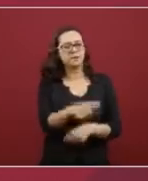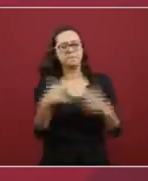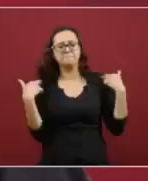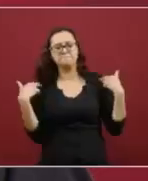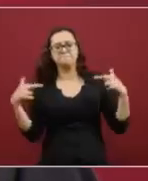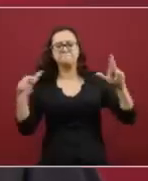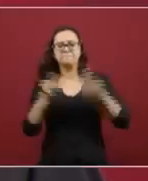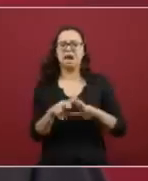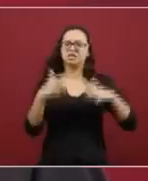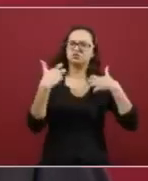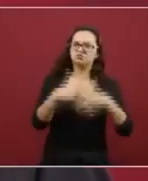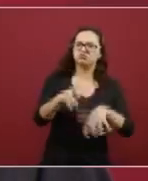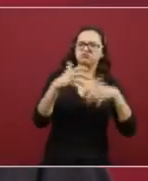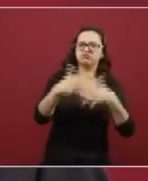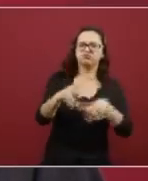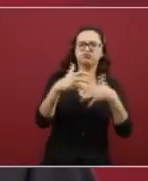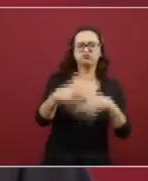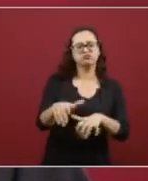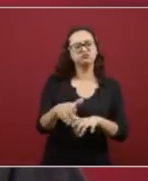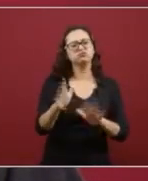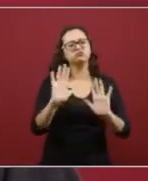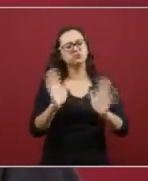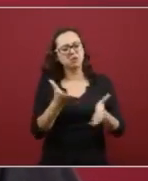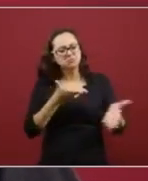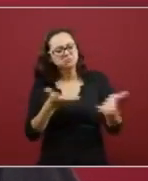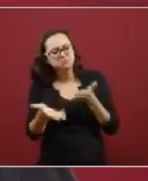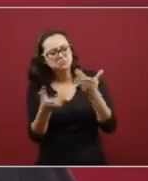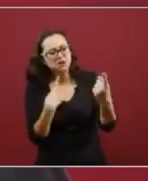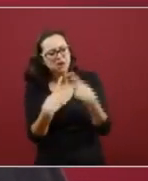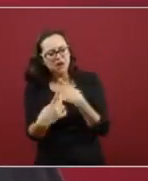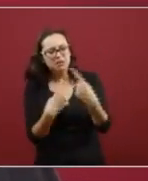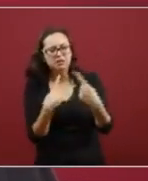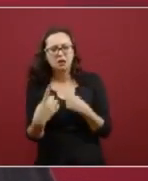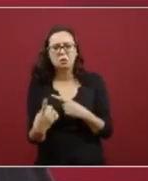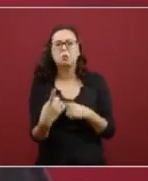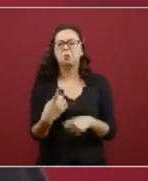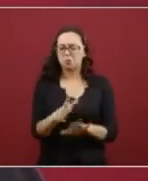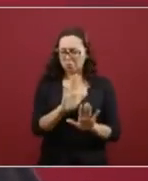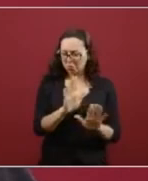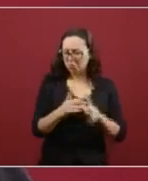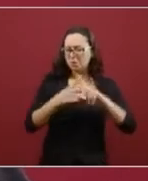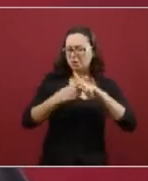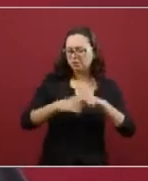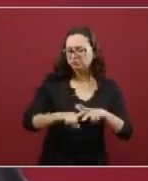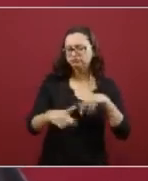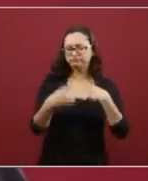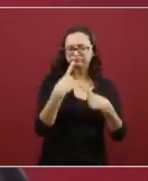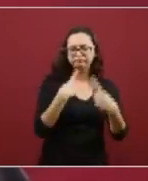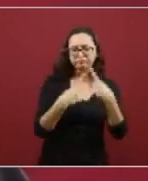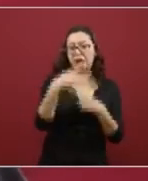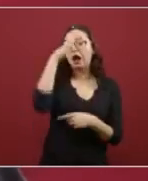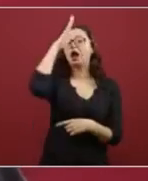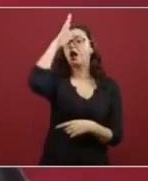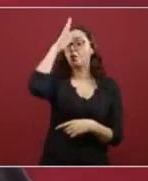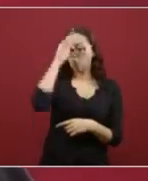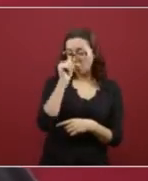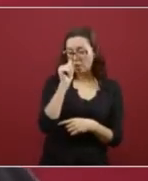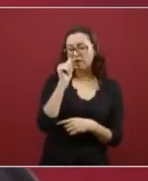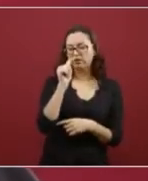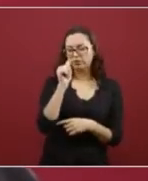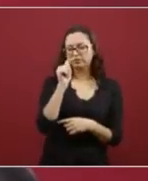protestando. Es un acuerdo inicial, no es un